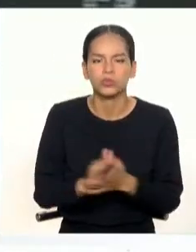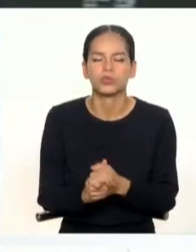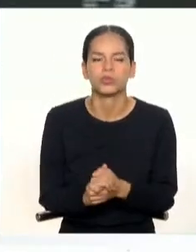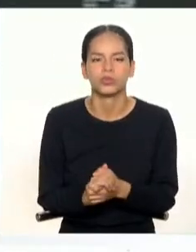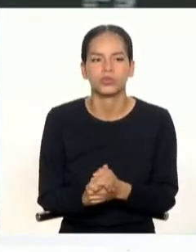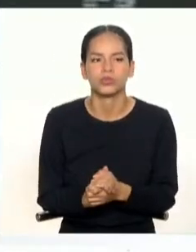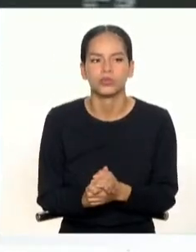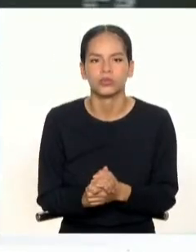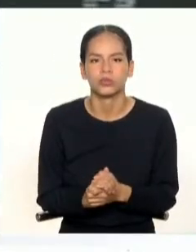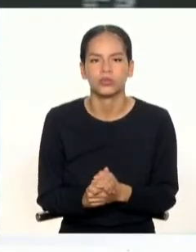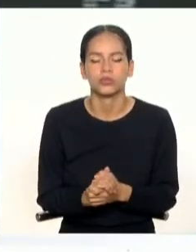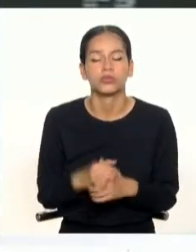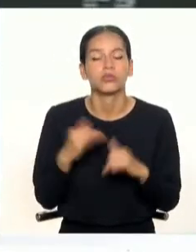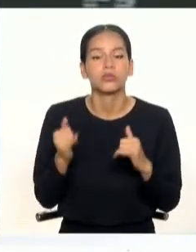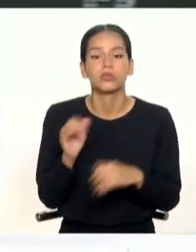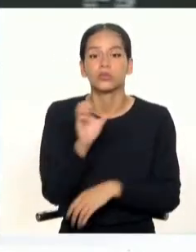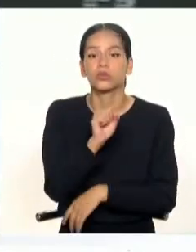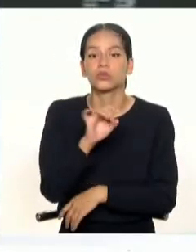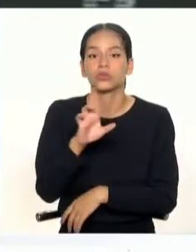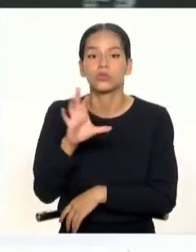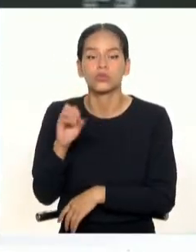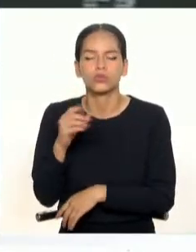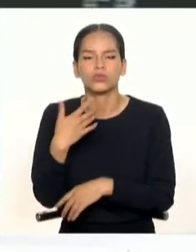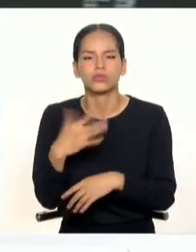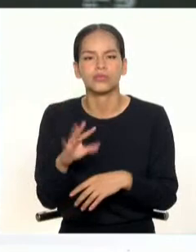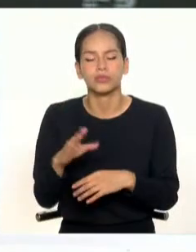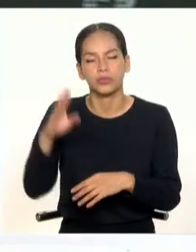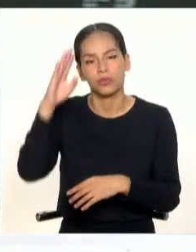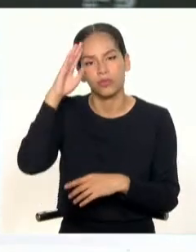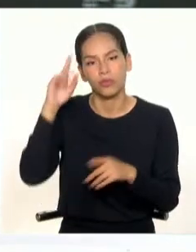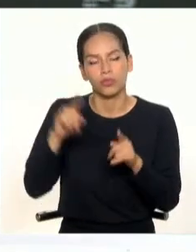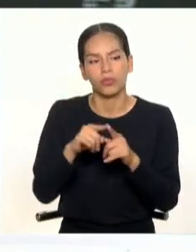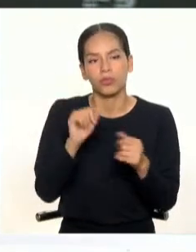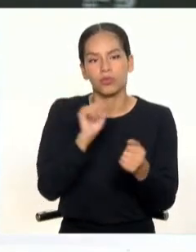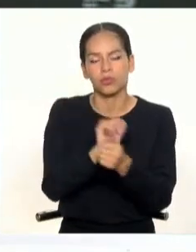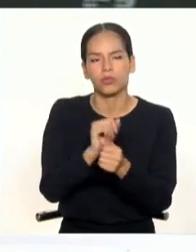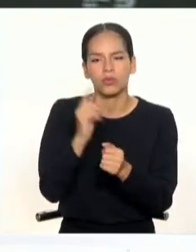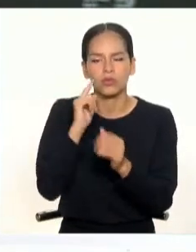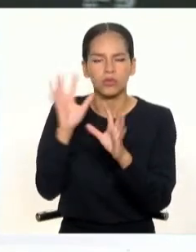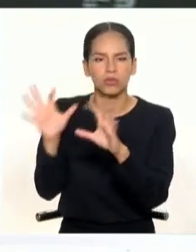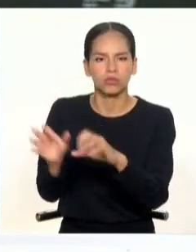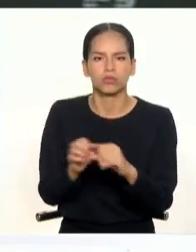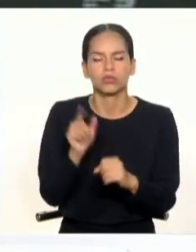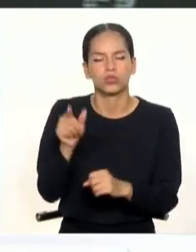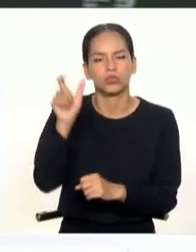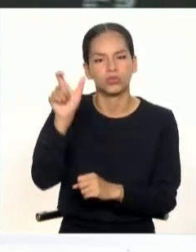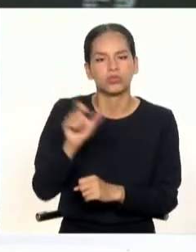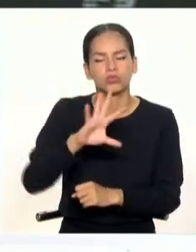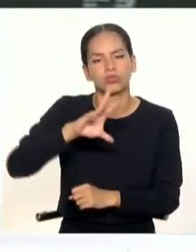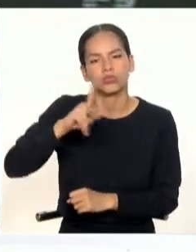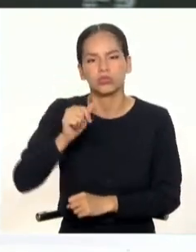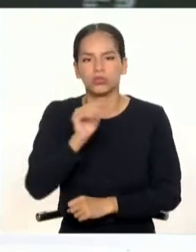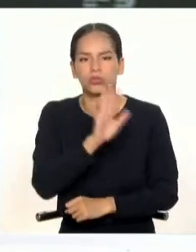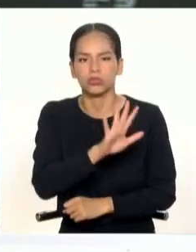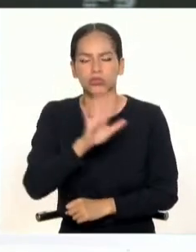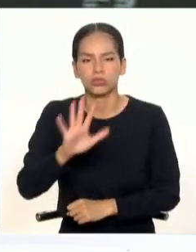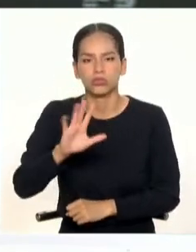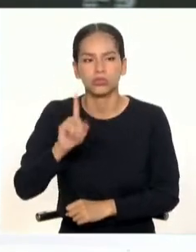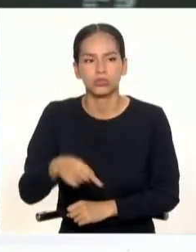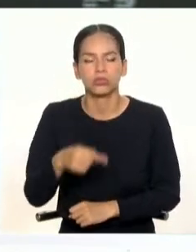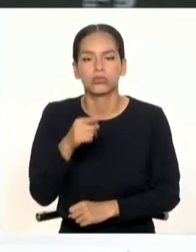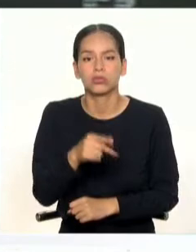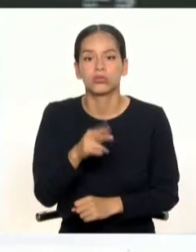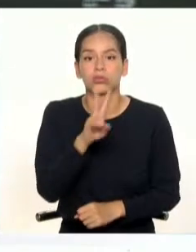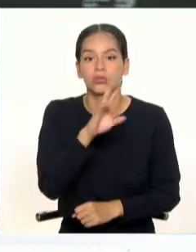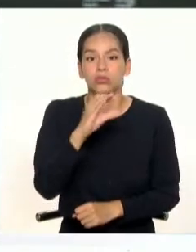En Surco, la policía y el serenazgo lograron la captura de un sujeto que robó 55 mil soles. Las víctimas acababan de